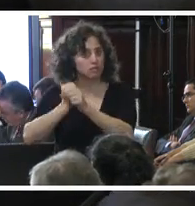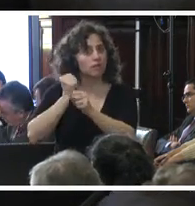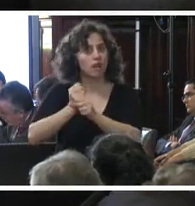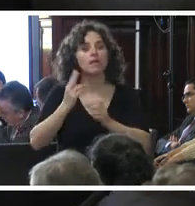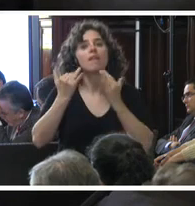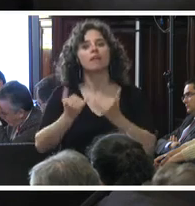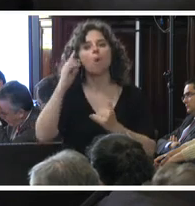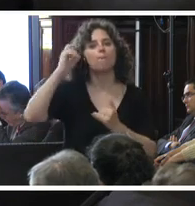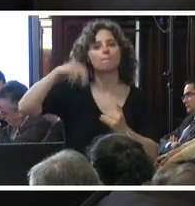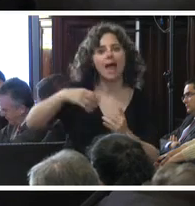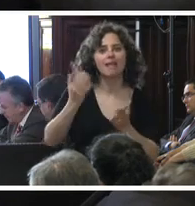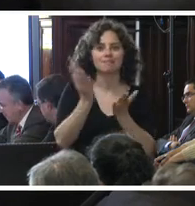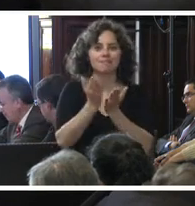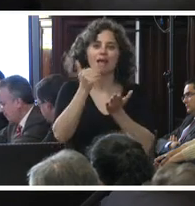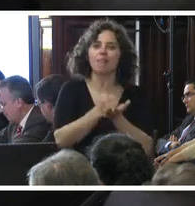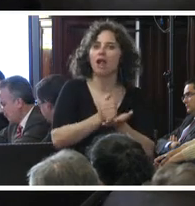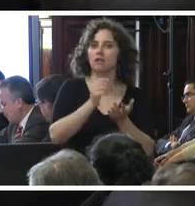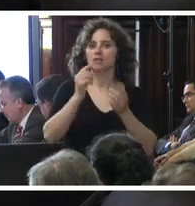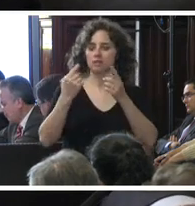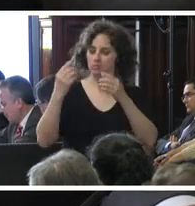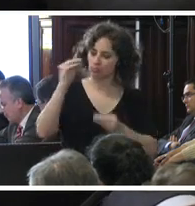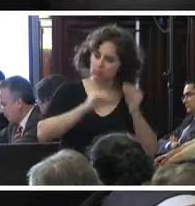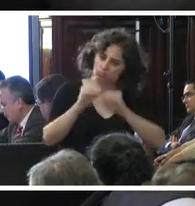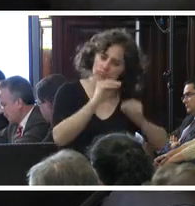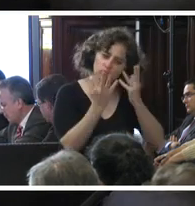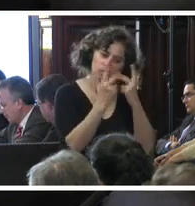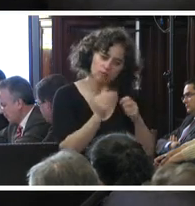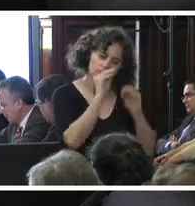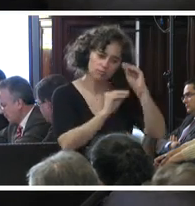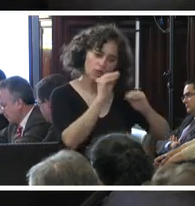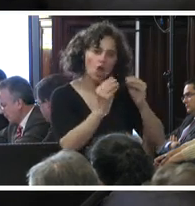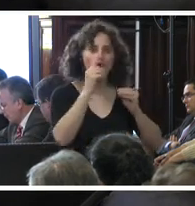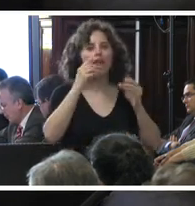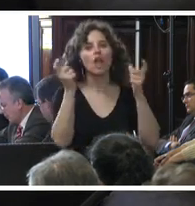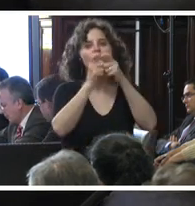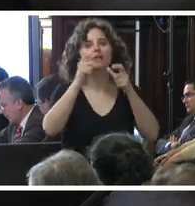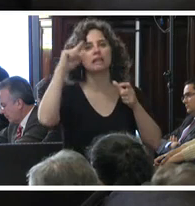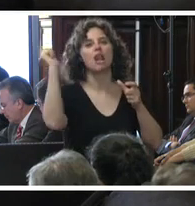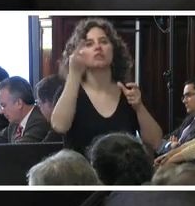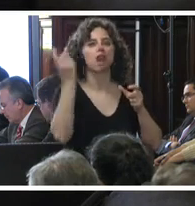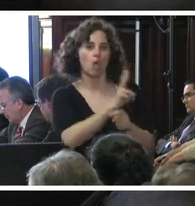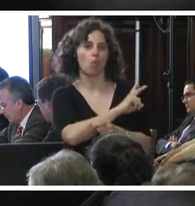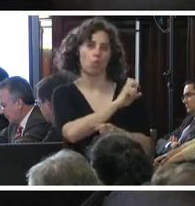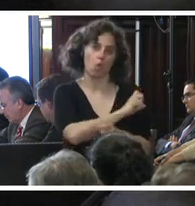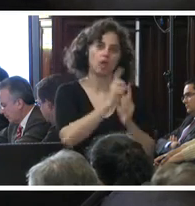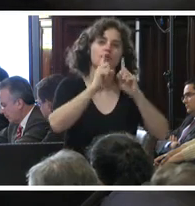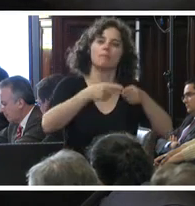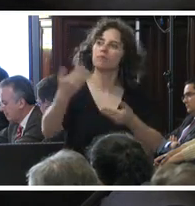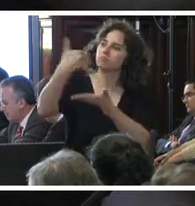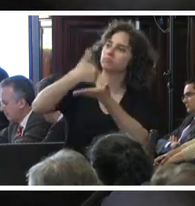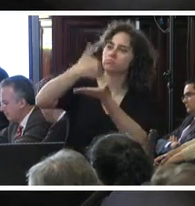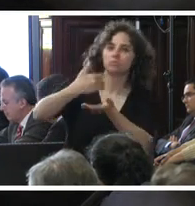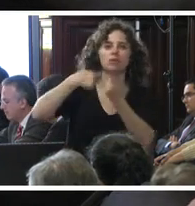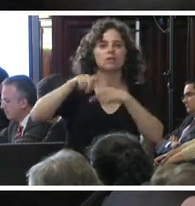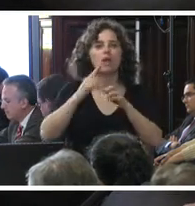plan estatal de exhumación que se ha estado elaborando con el Comité Internacional de la Cruz Roja y con asesoría, en